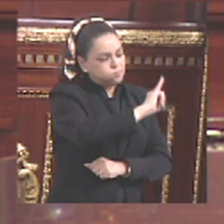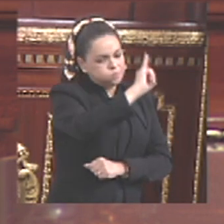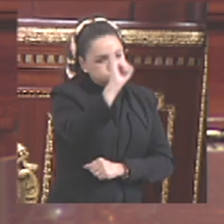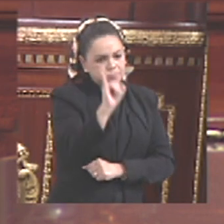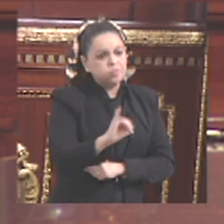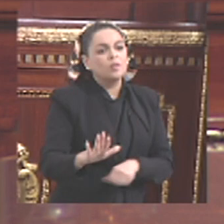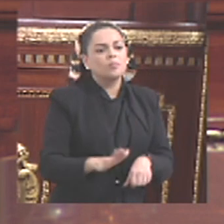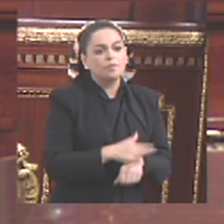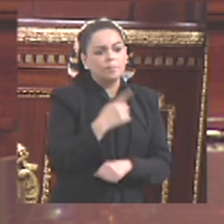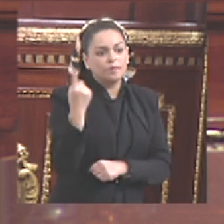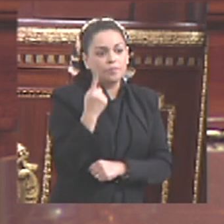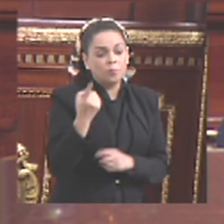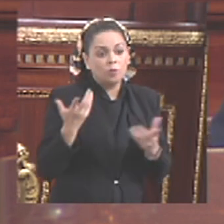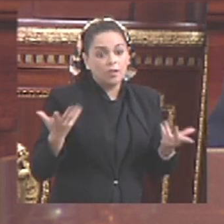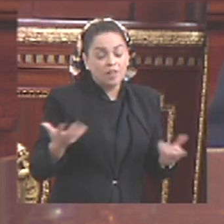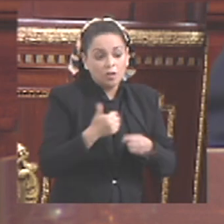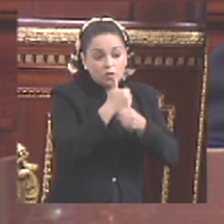tragedias,